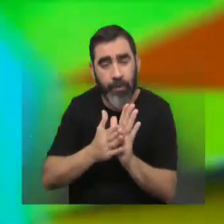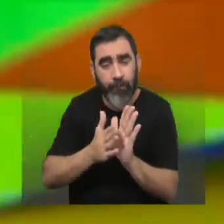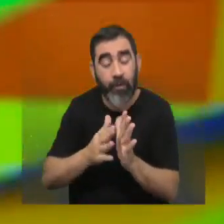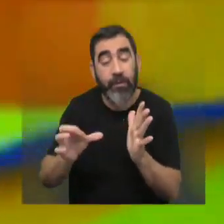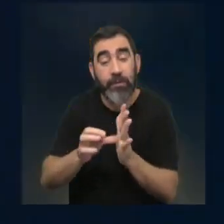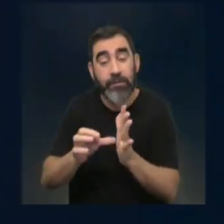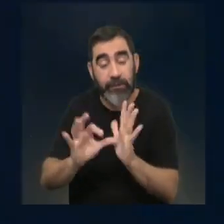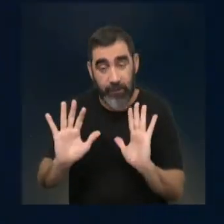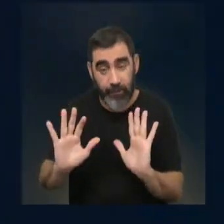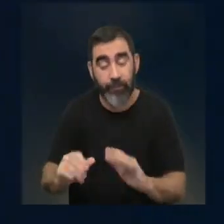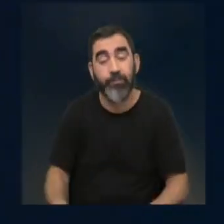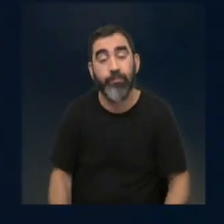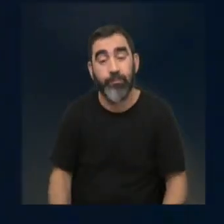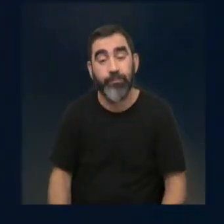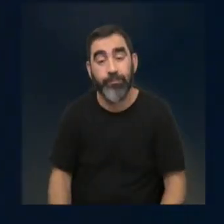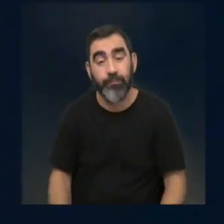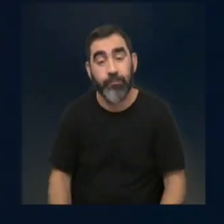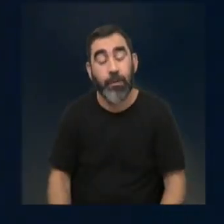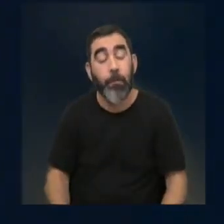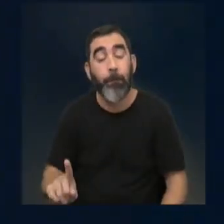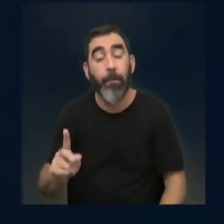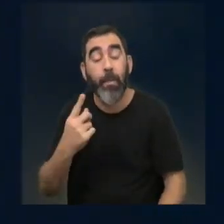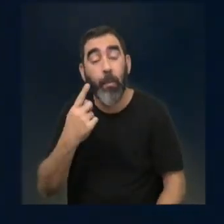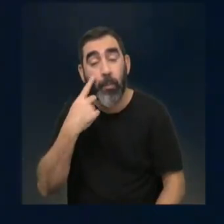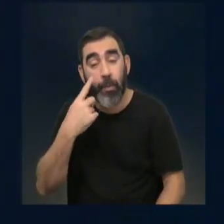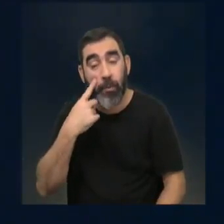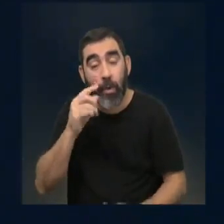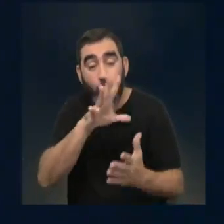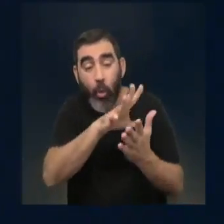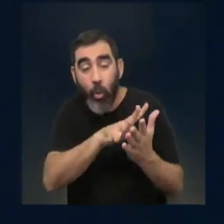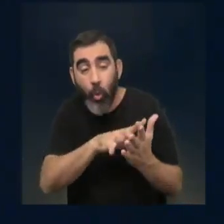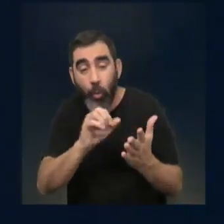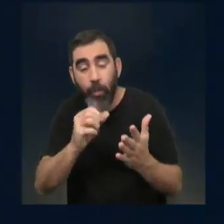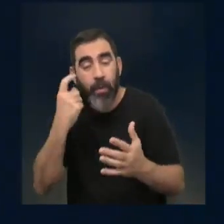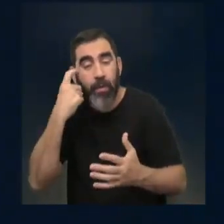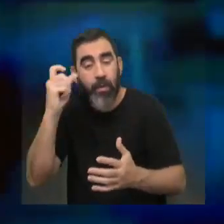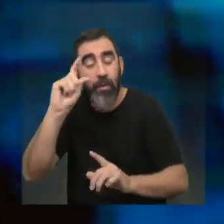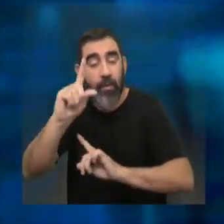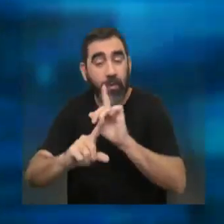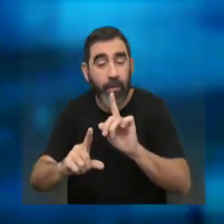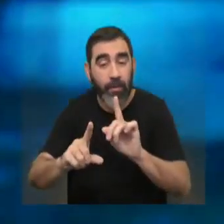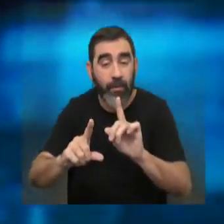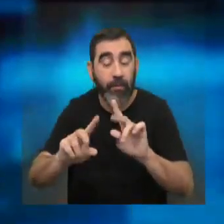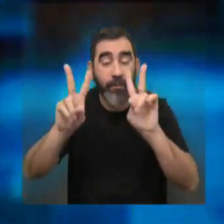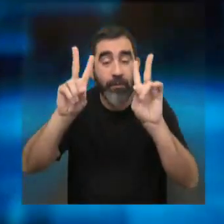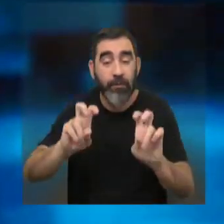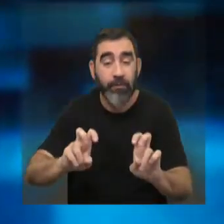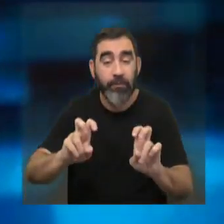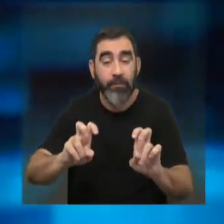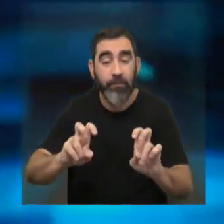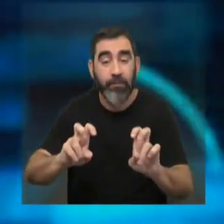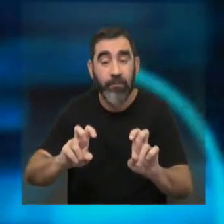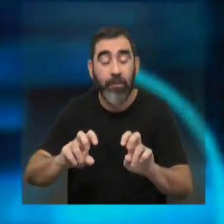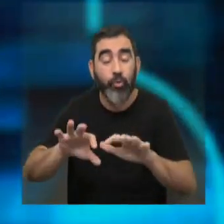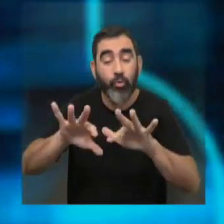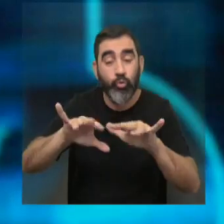críticos. Un primer intento es poder replicar un poco esas ideas al mundo del software